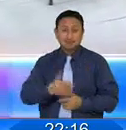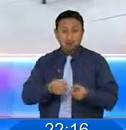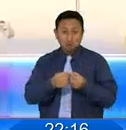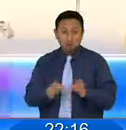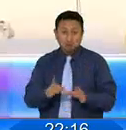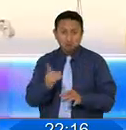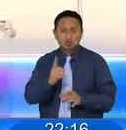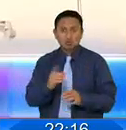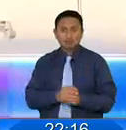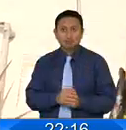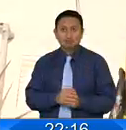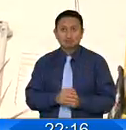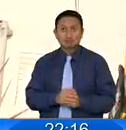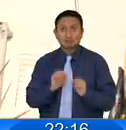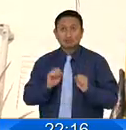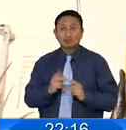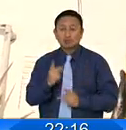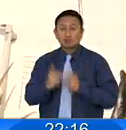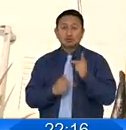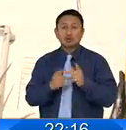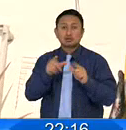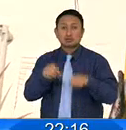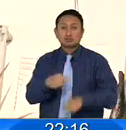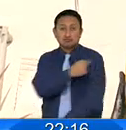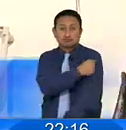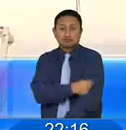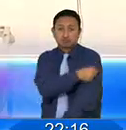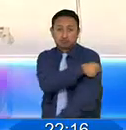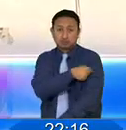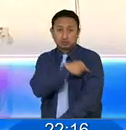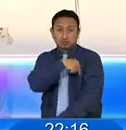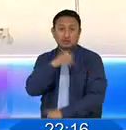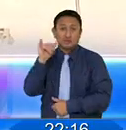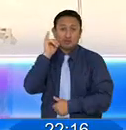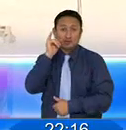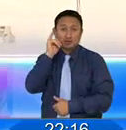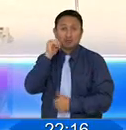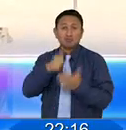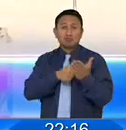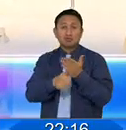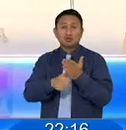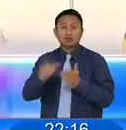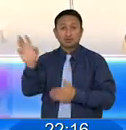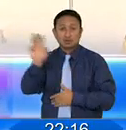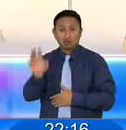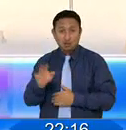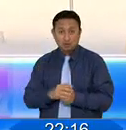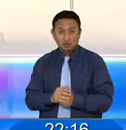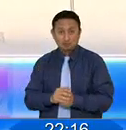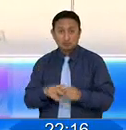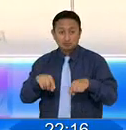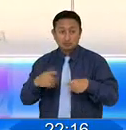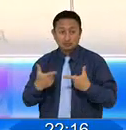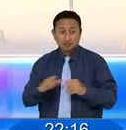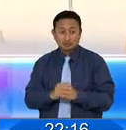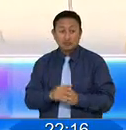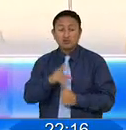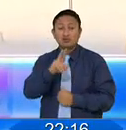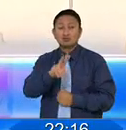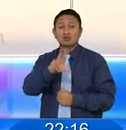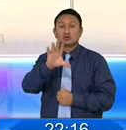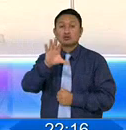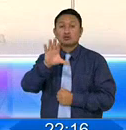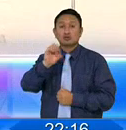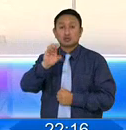vacuna. Este proceso acá en la Cruz Roja de San, con el apoyo de la Cruz Roja de Sangolquí y el Ministerio de Salud, ya atiende a más de 200 personas